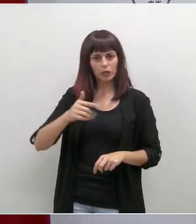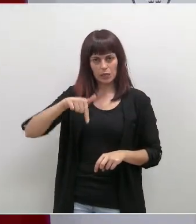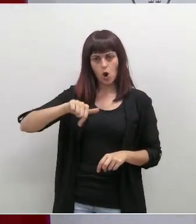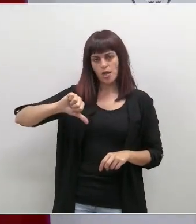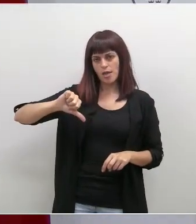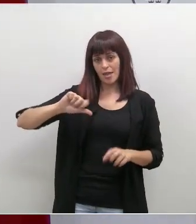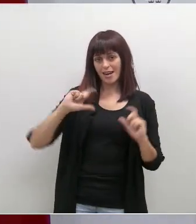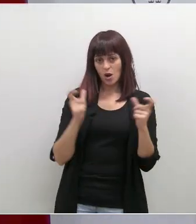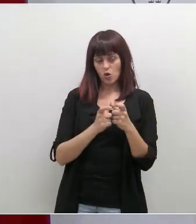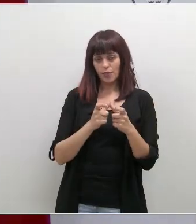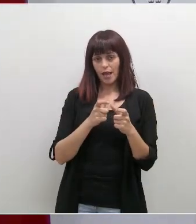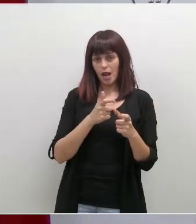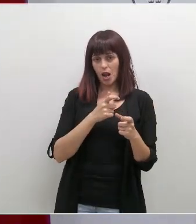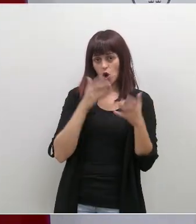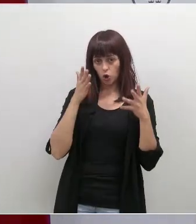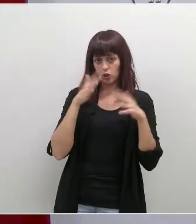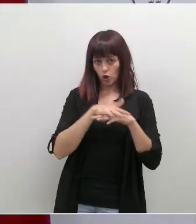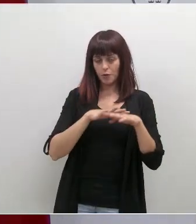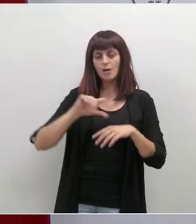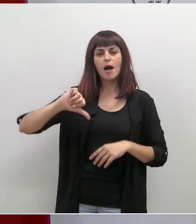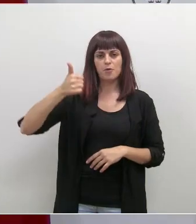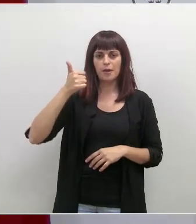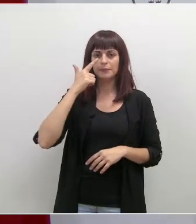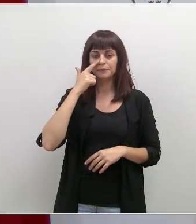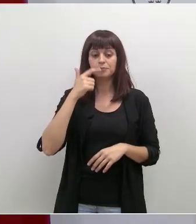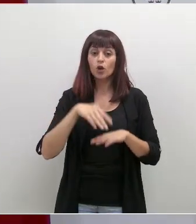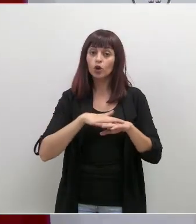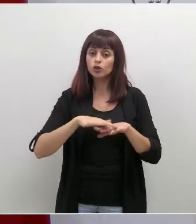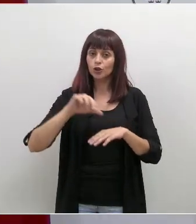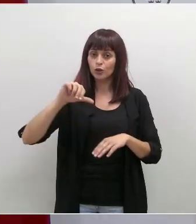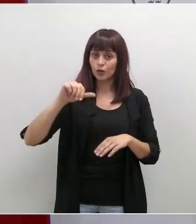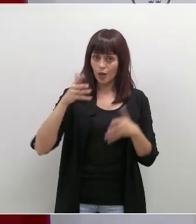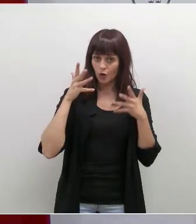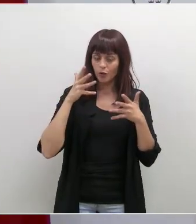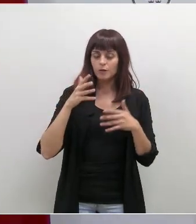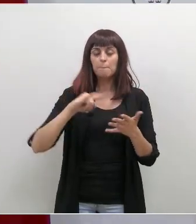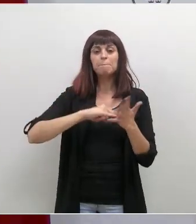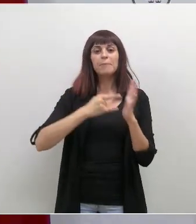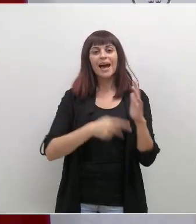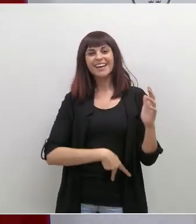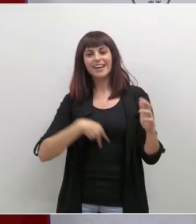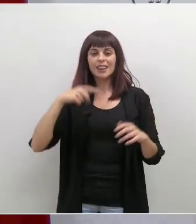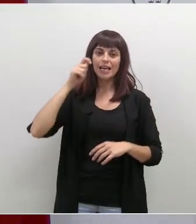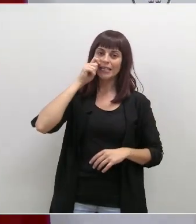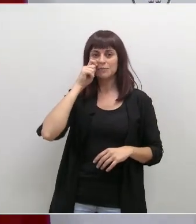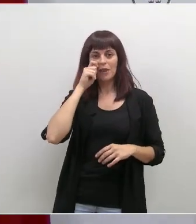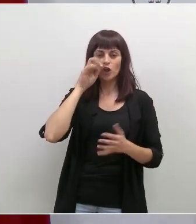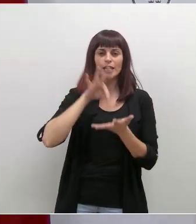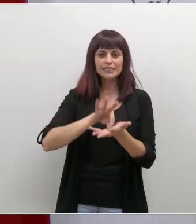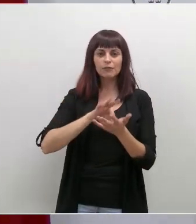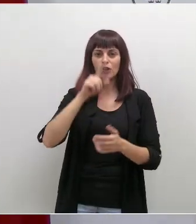hoy en la reunión del Consejo de Gobierno. Así, el Consejo de Gobierno ha aprobado hoy el nuevo Plan General de Inspección de